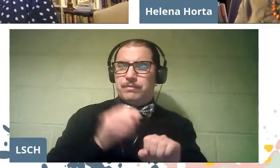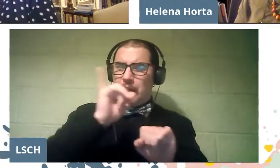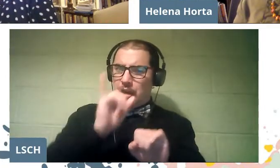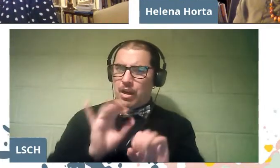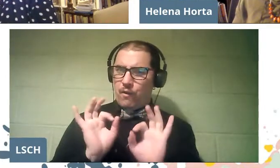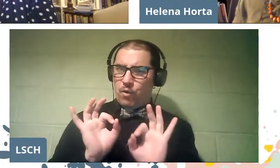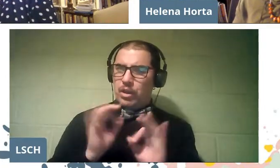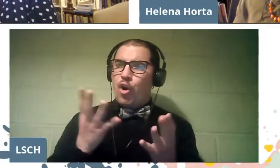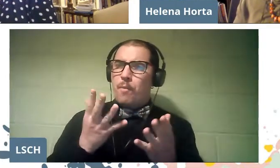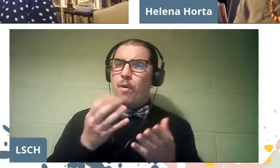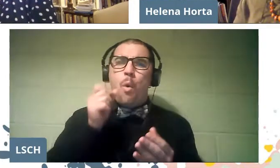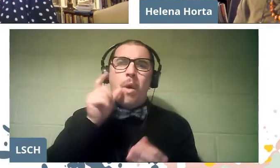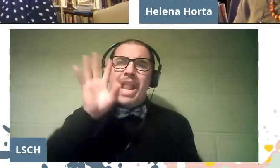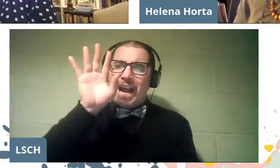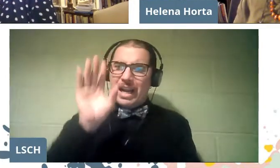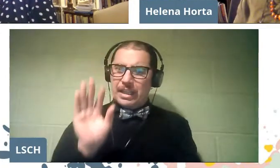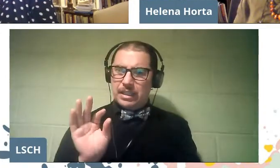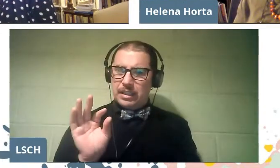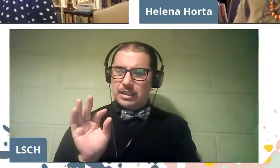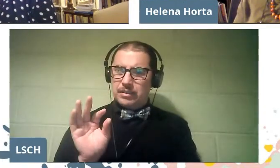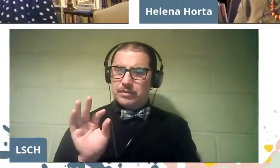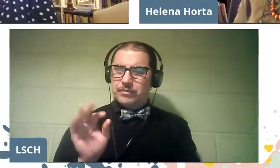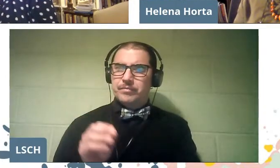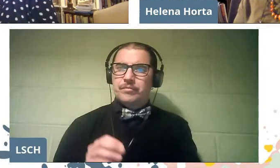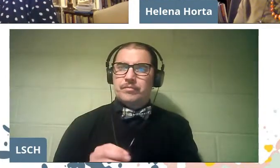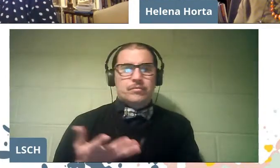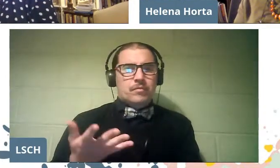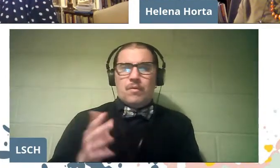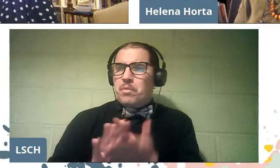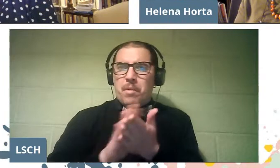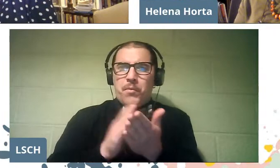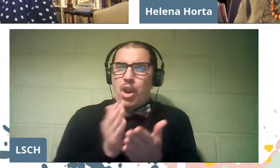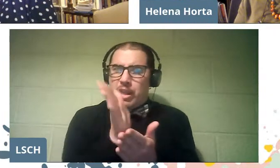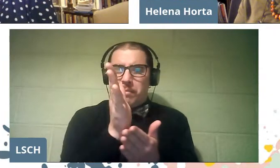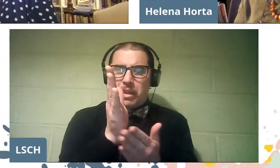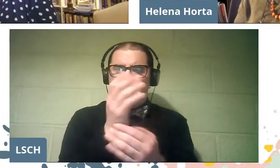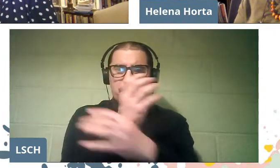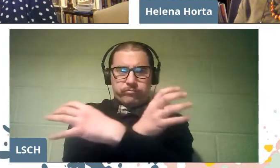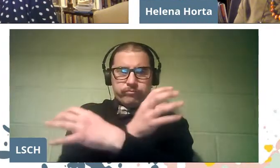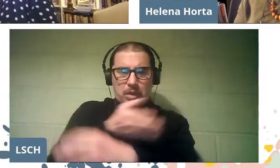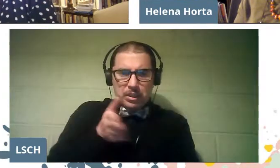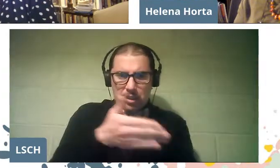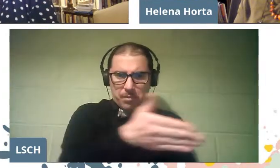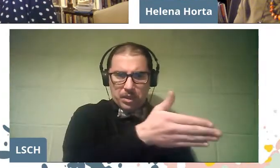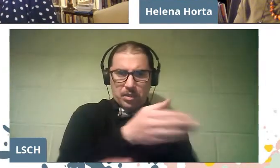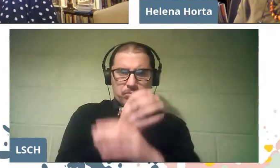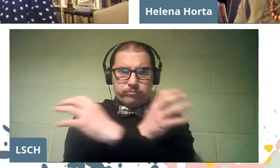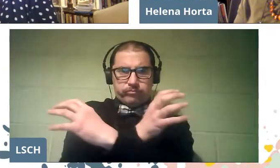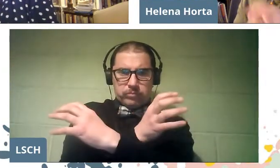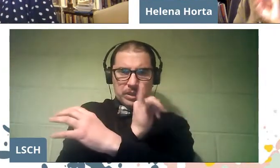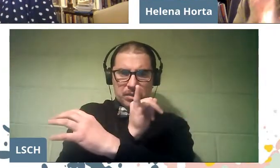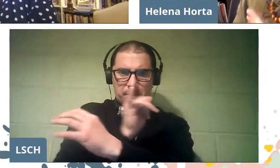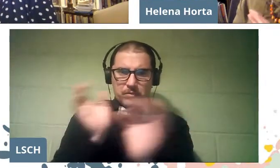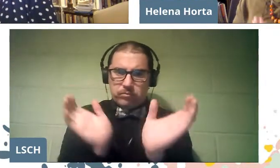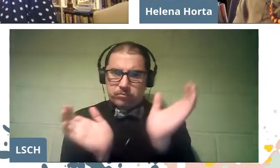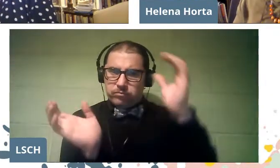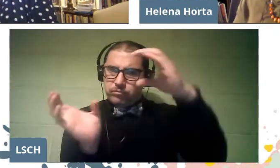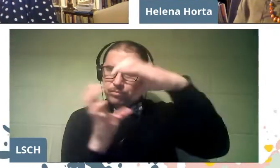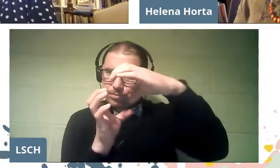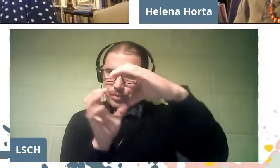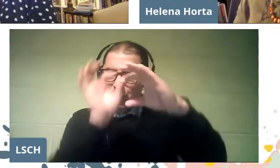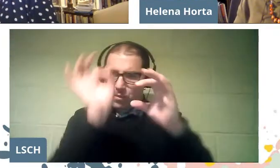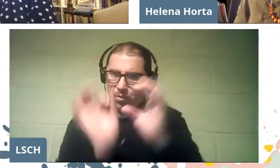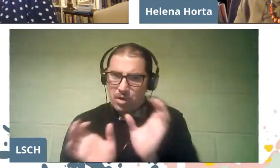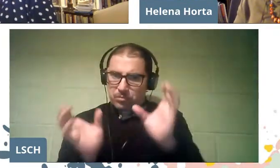con qué atributos. La serpiente bicéfala, por ejemplo, siempre tiene un contorno cerrado y en eso no se